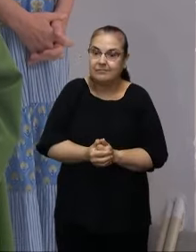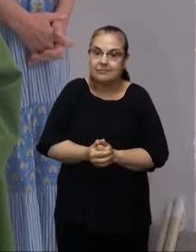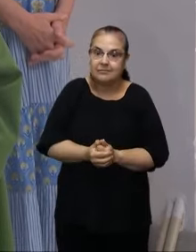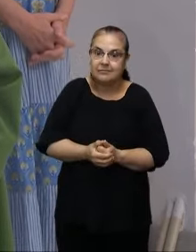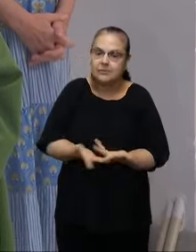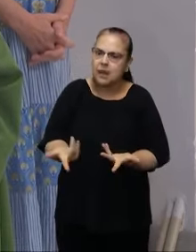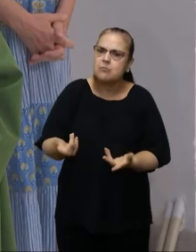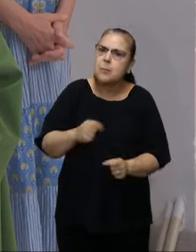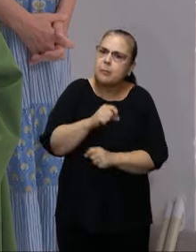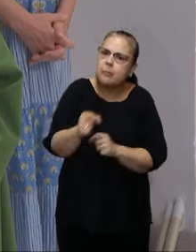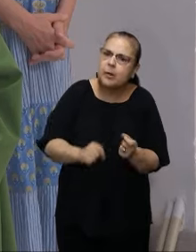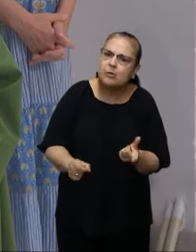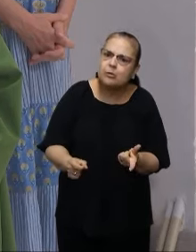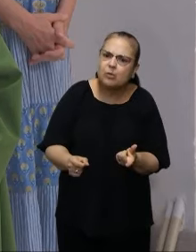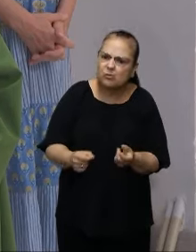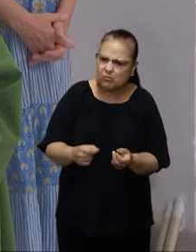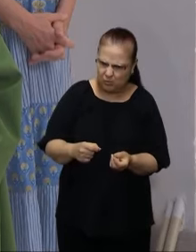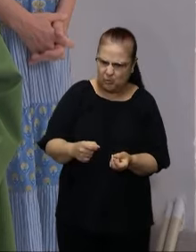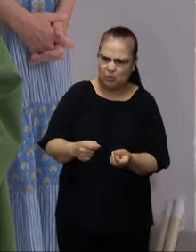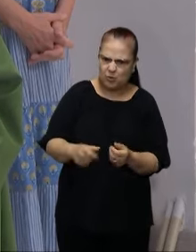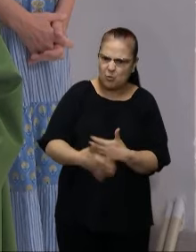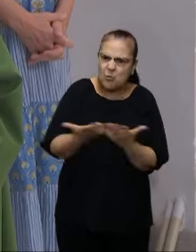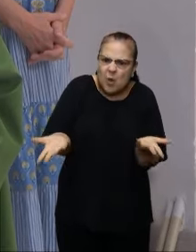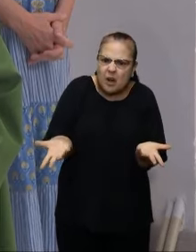Él entonces preguntó, ¿cuáles?